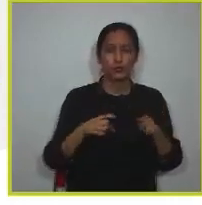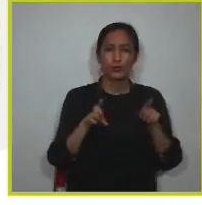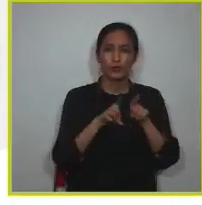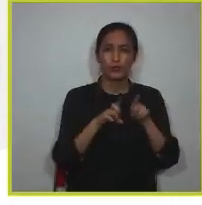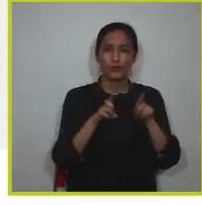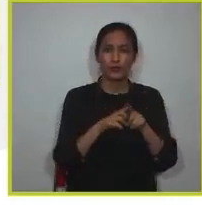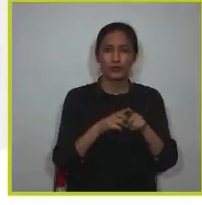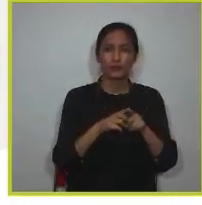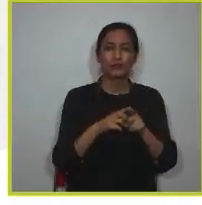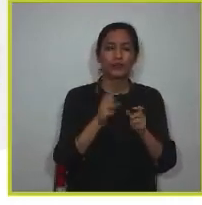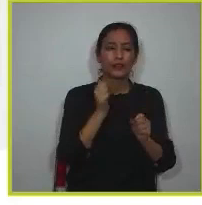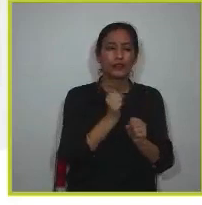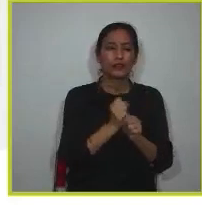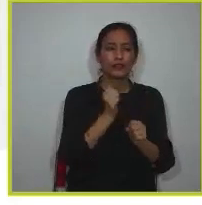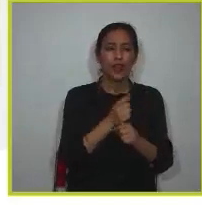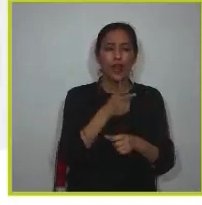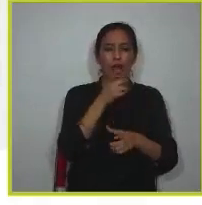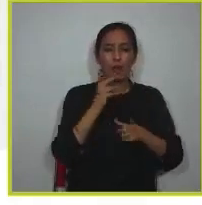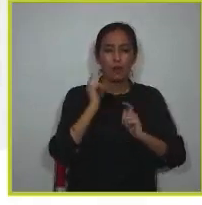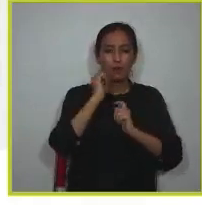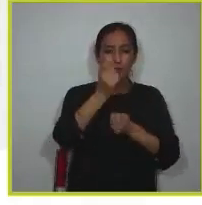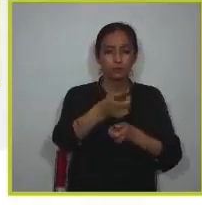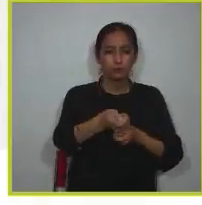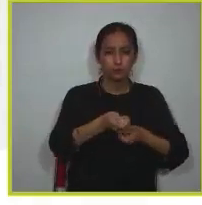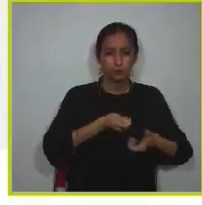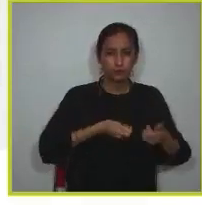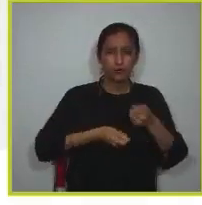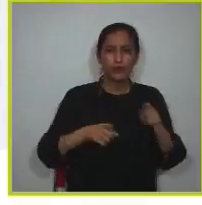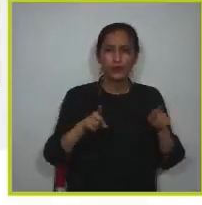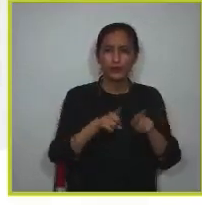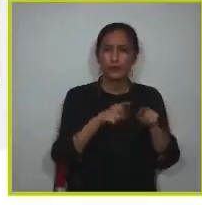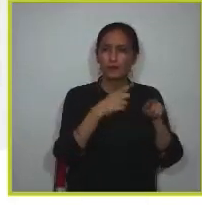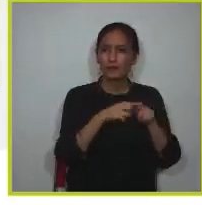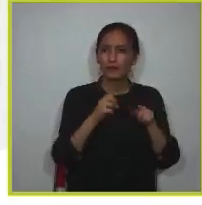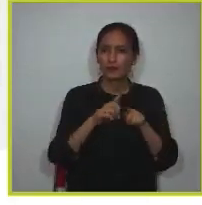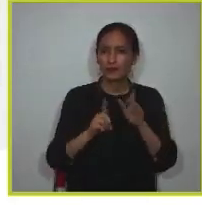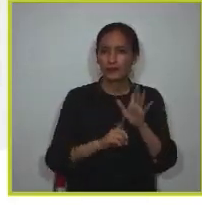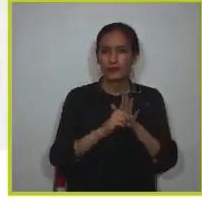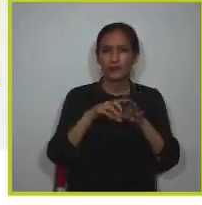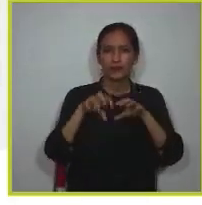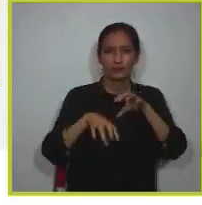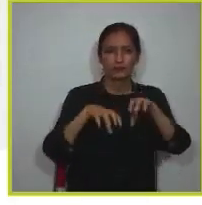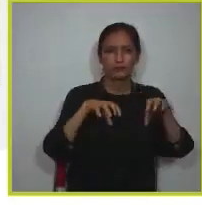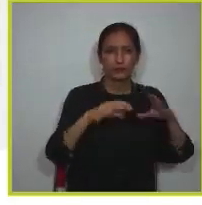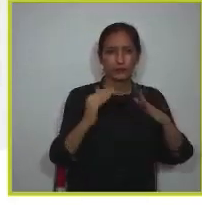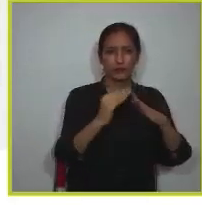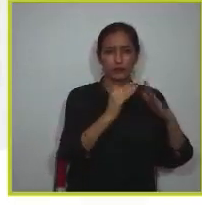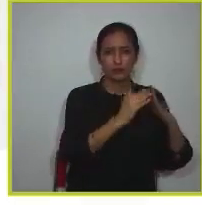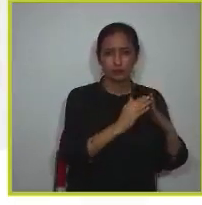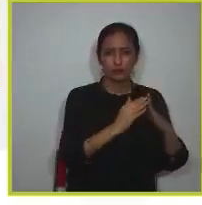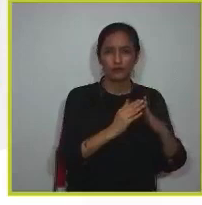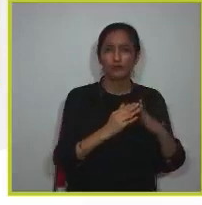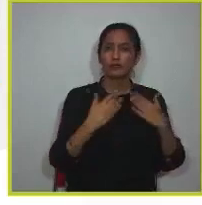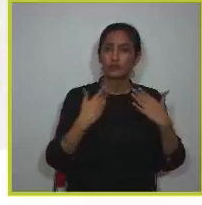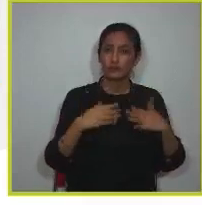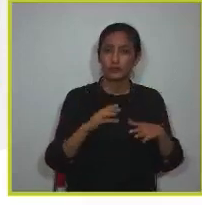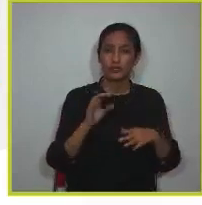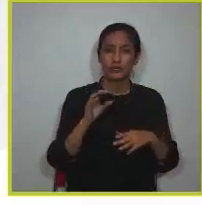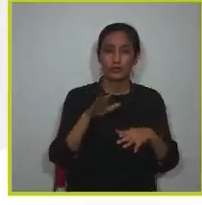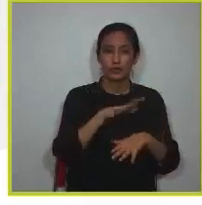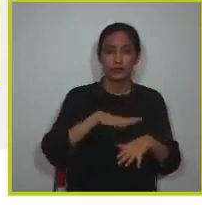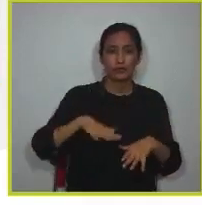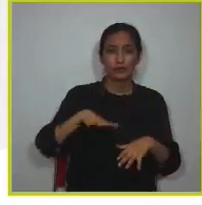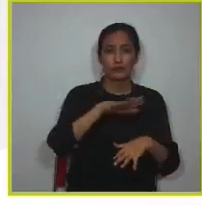impacto sobre la actividad agropecuaria y asuntos vinculados al desarrollo de las comunidades espinar no es un proceso